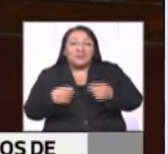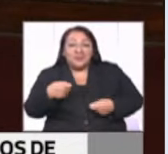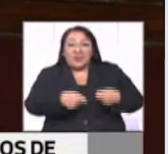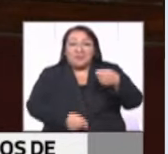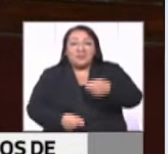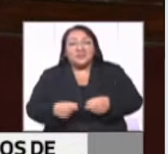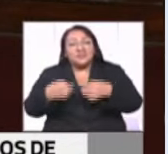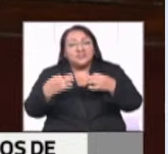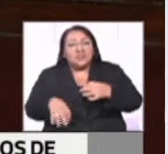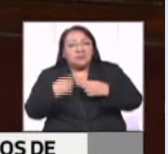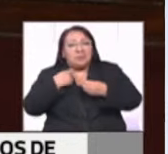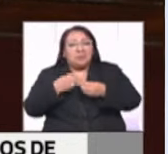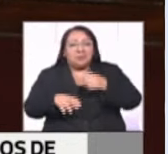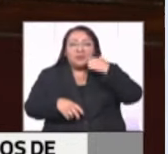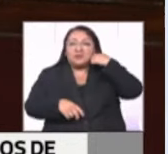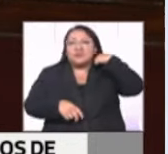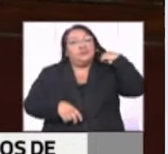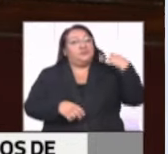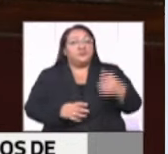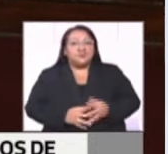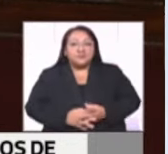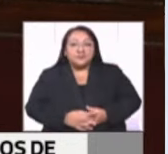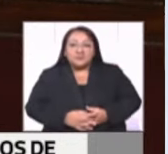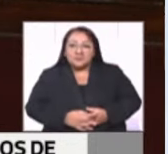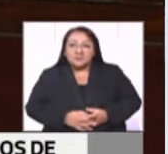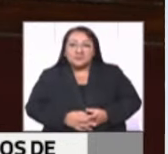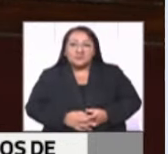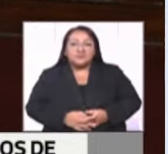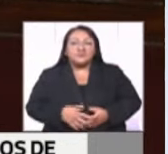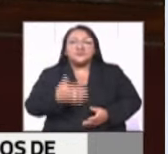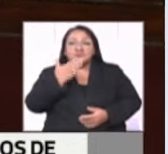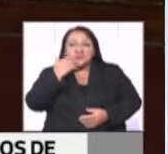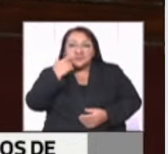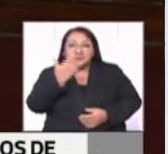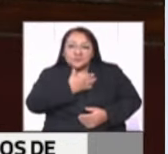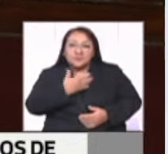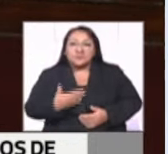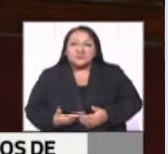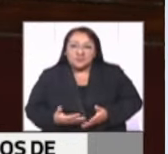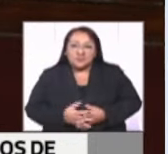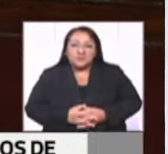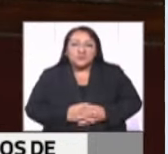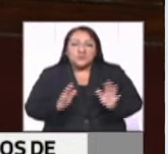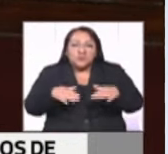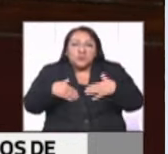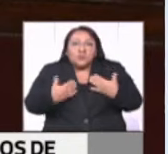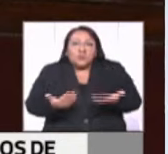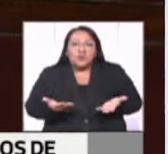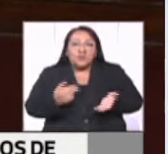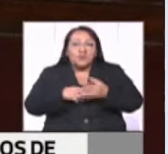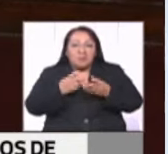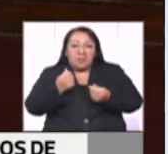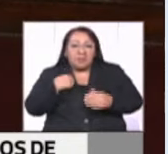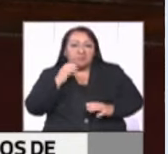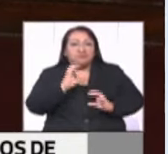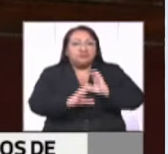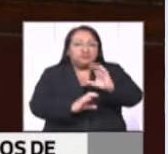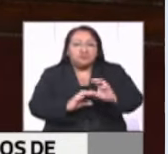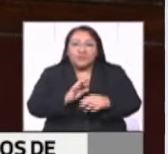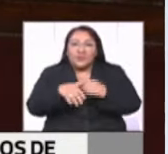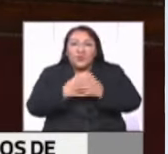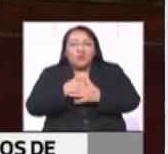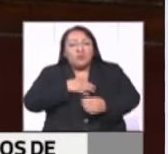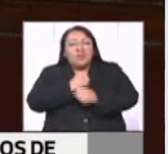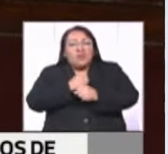aportantes siempre pierden. ¿Quién, señor presidente, puede entregar sus fondos producto de